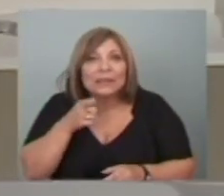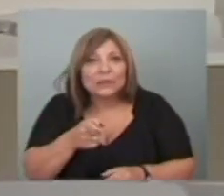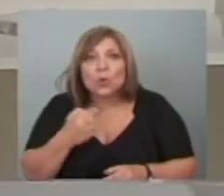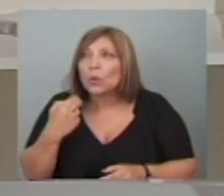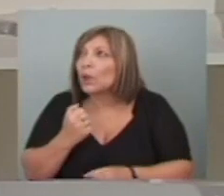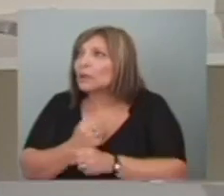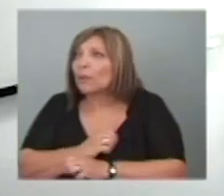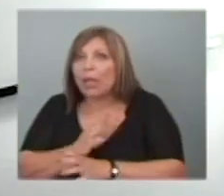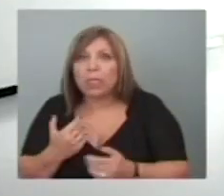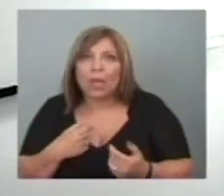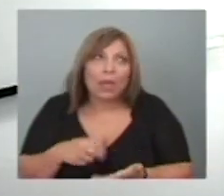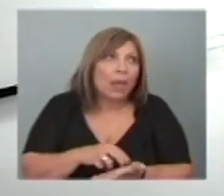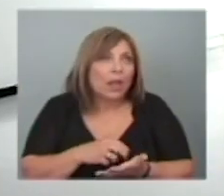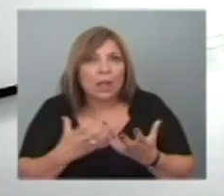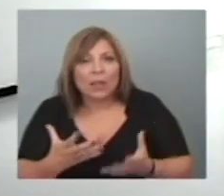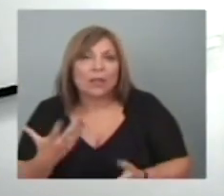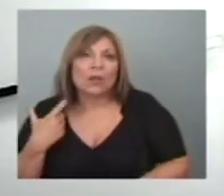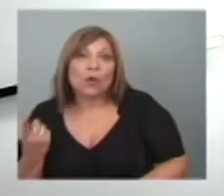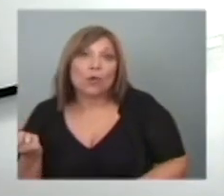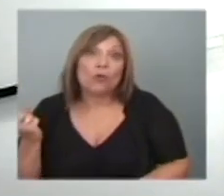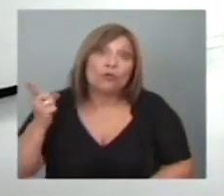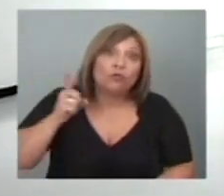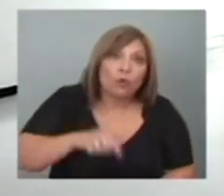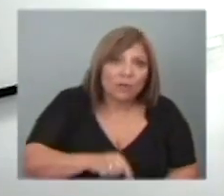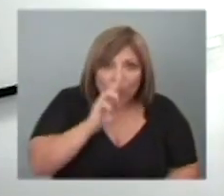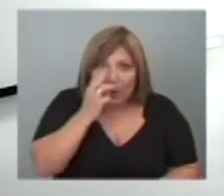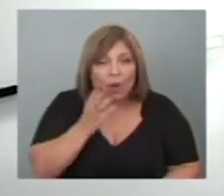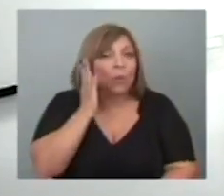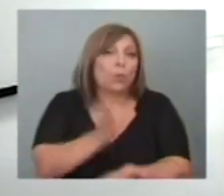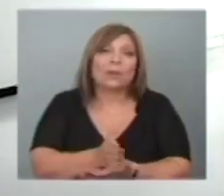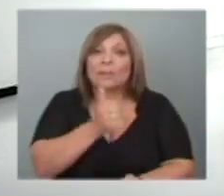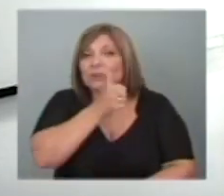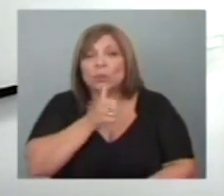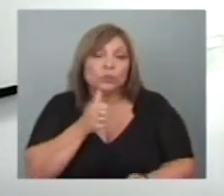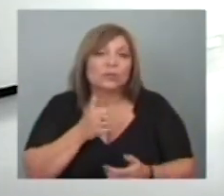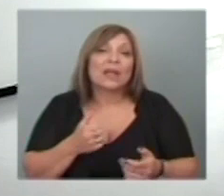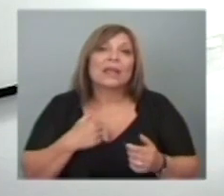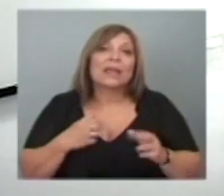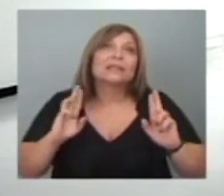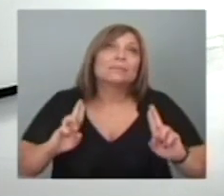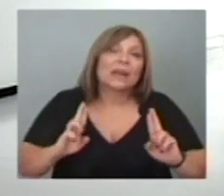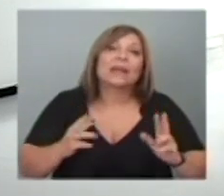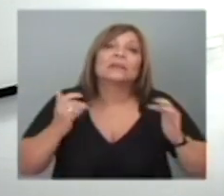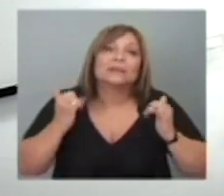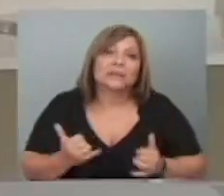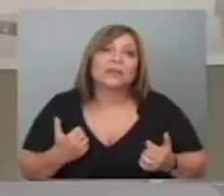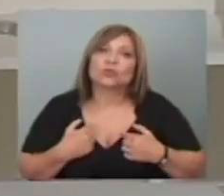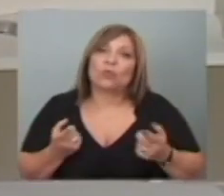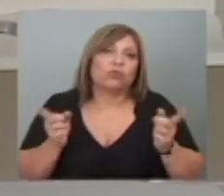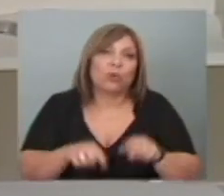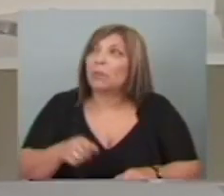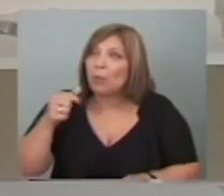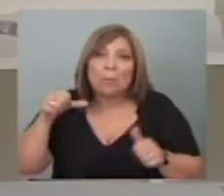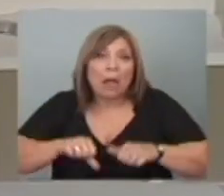nunca pasó. Entonces, cuando vuelve, es realmente la última solución, la última esperanza, ahora sí que vuelvo. Y es